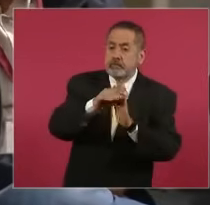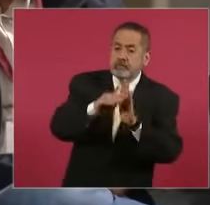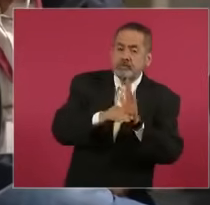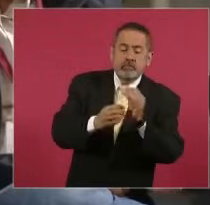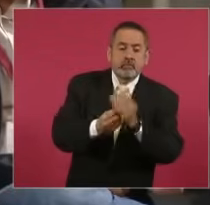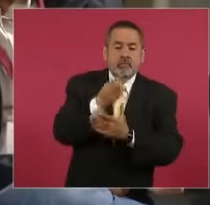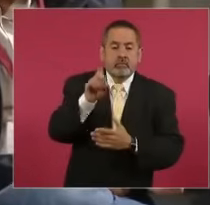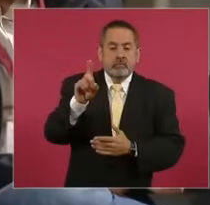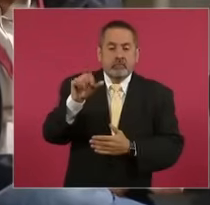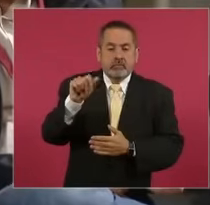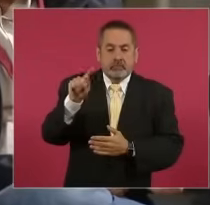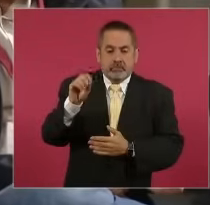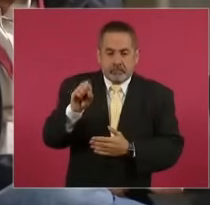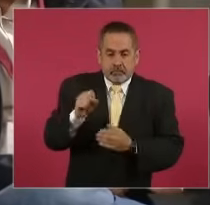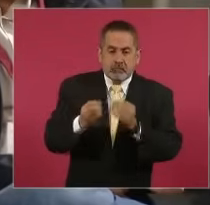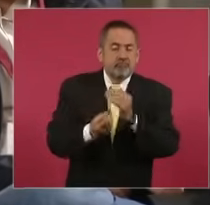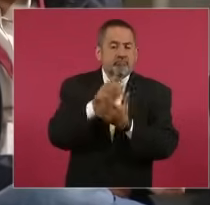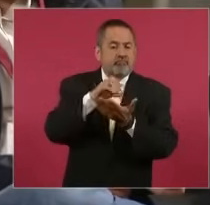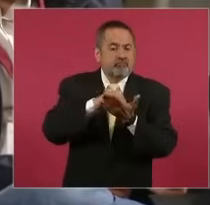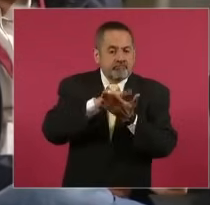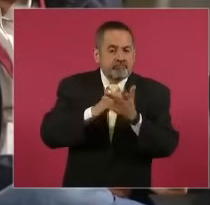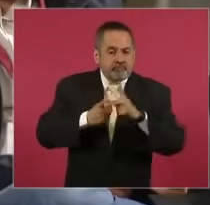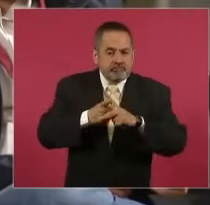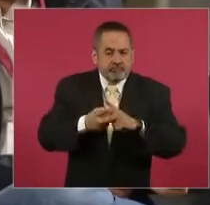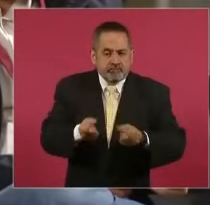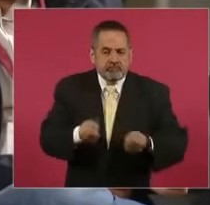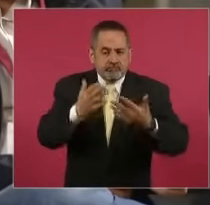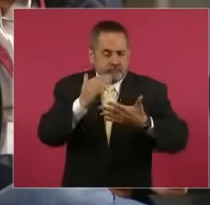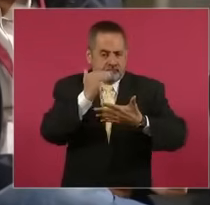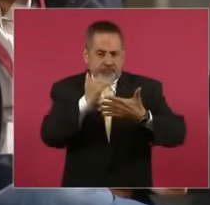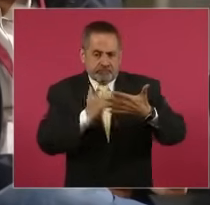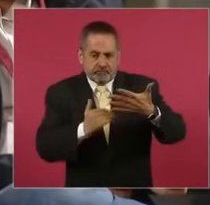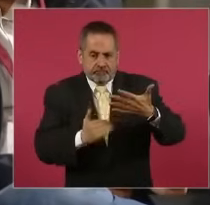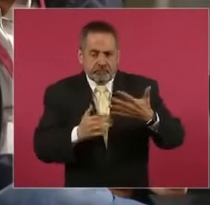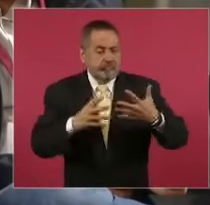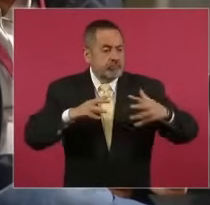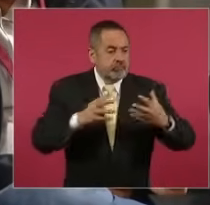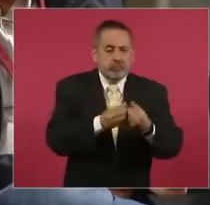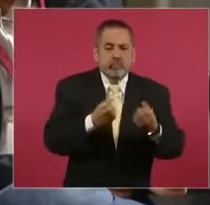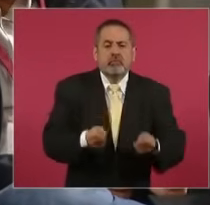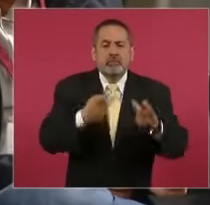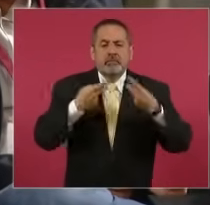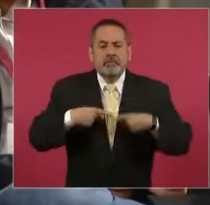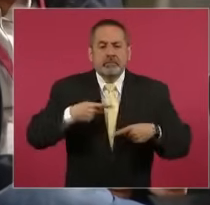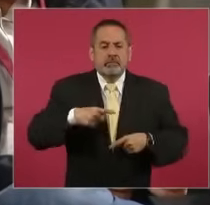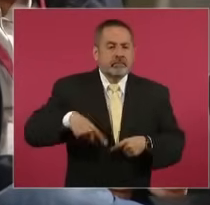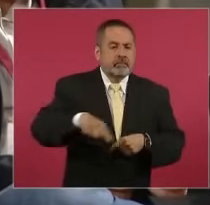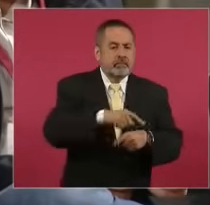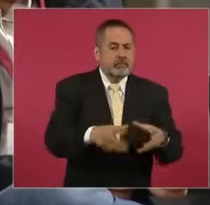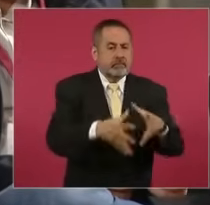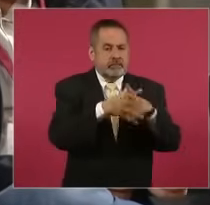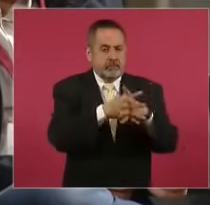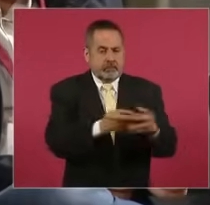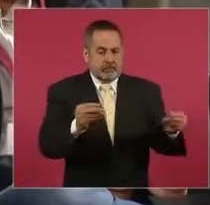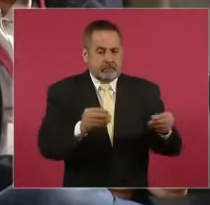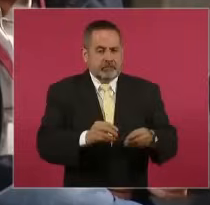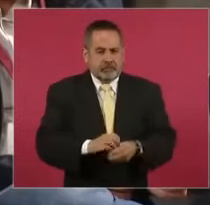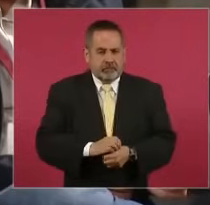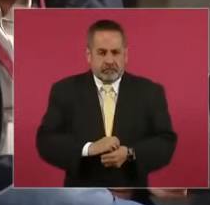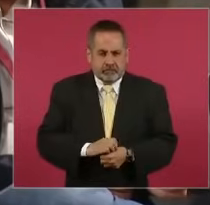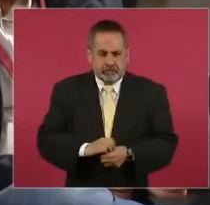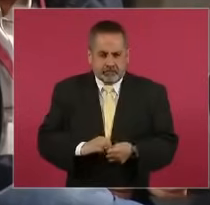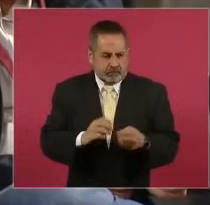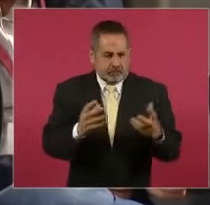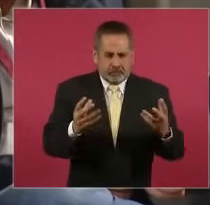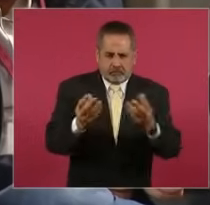los nuevos datos, las nuevas cifras de los datos de personas desaparecidas. Entonces, déjeme